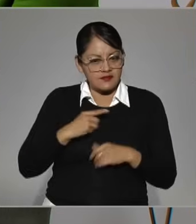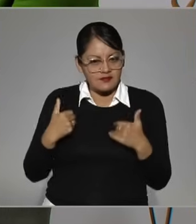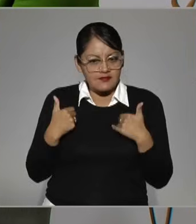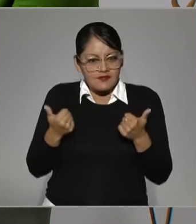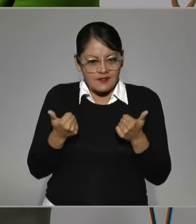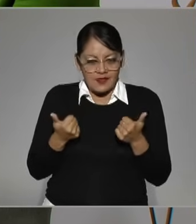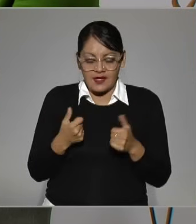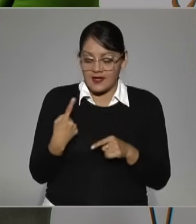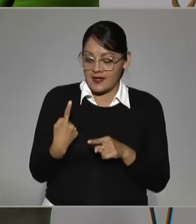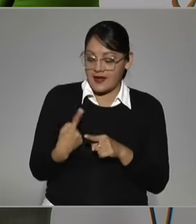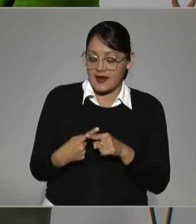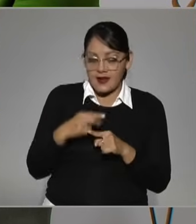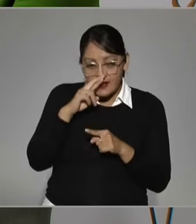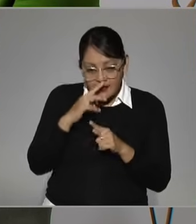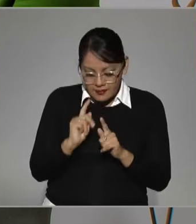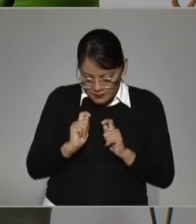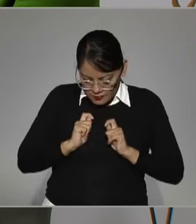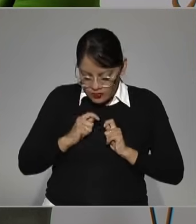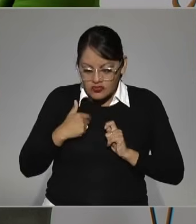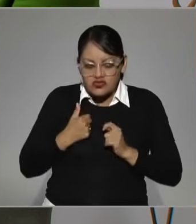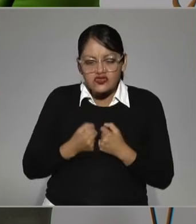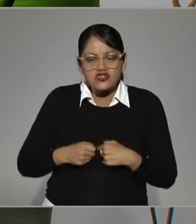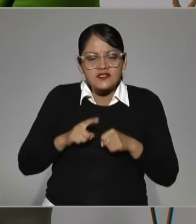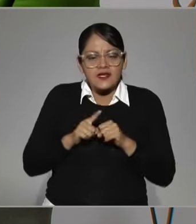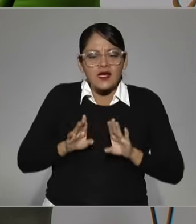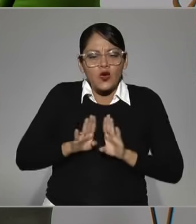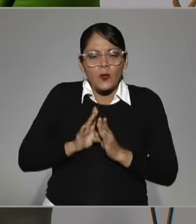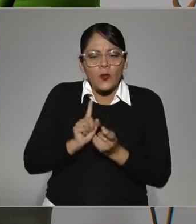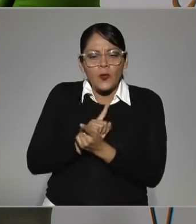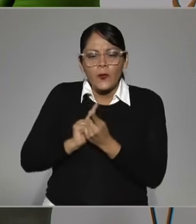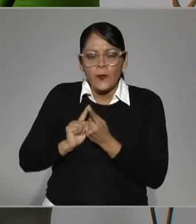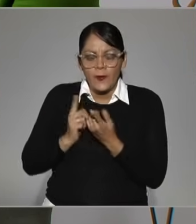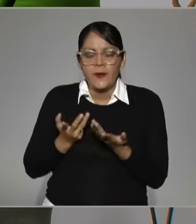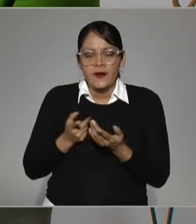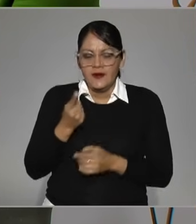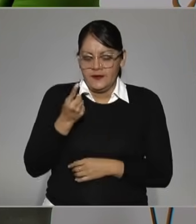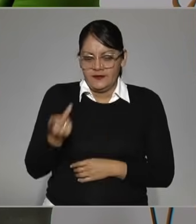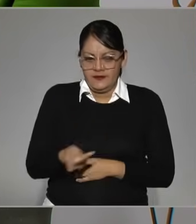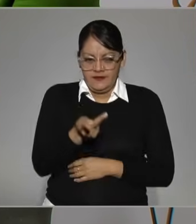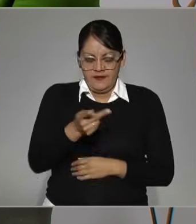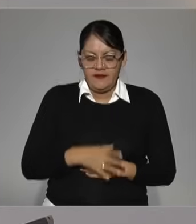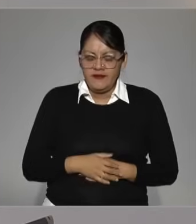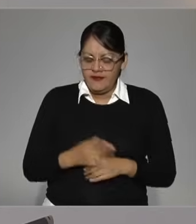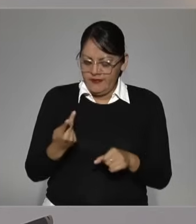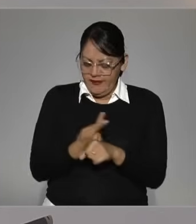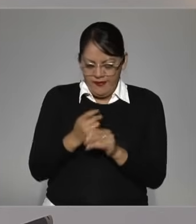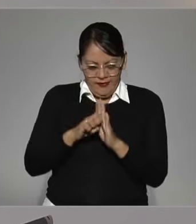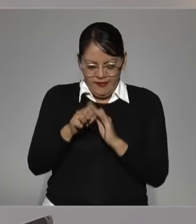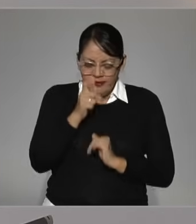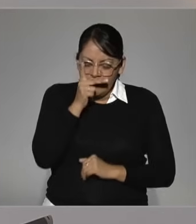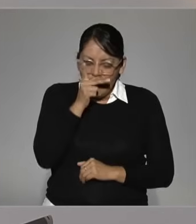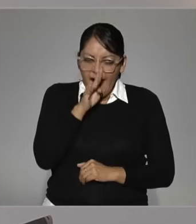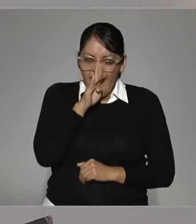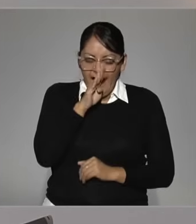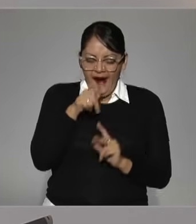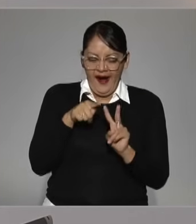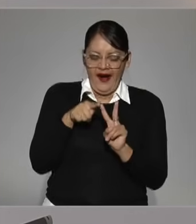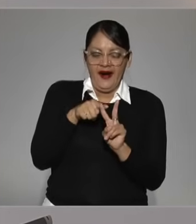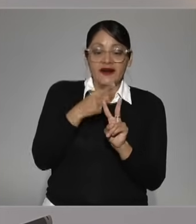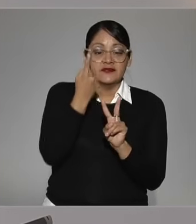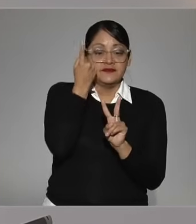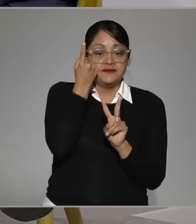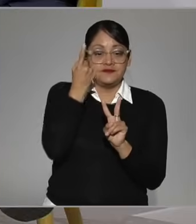el rol de cada uno en la sociedad. Aquí nos dejan una pregunta. ¿Qué pasa cuando un padre no se hace